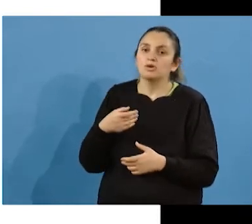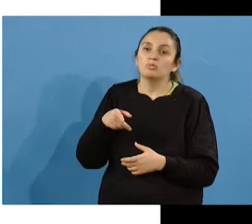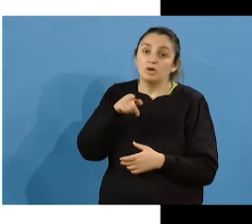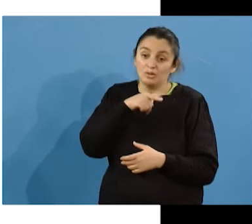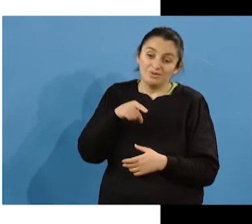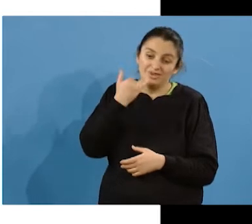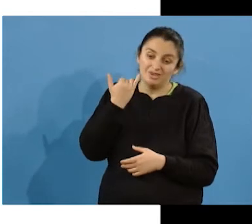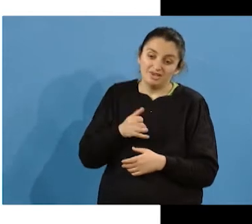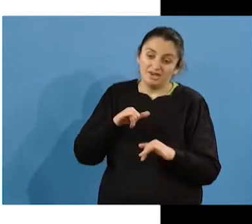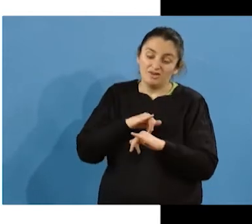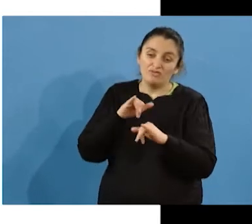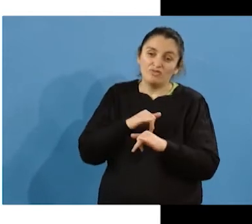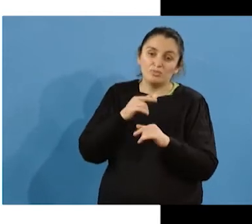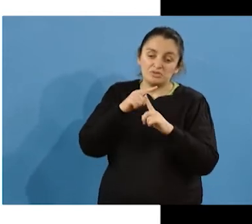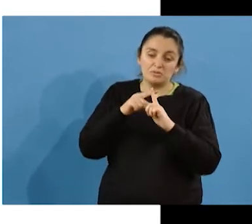tengan información